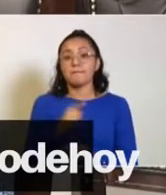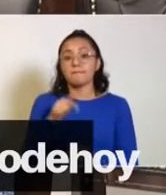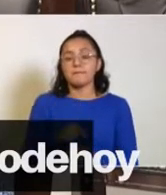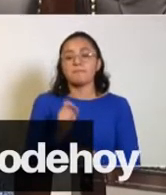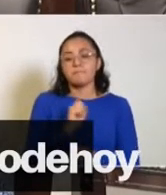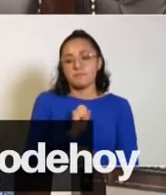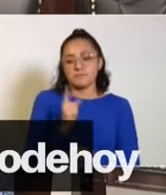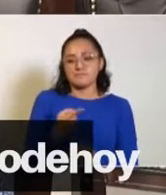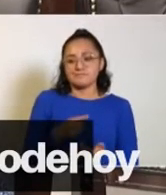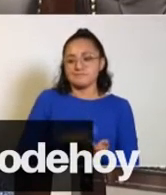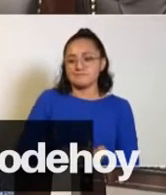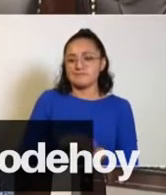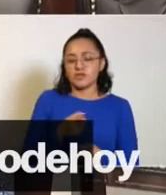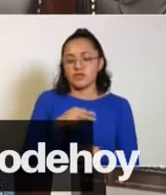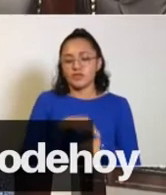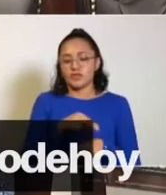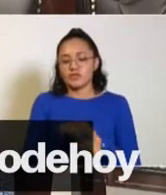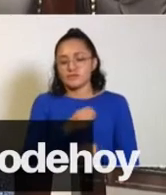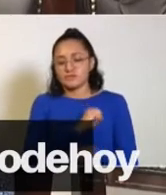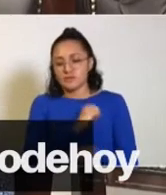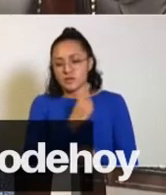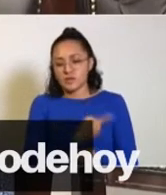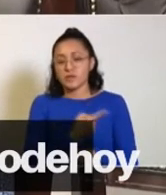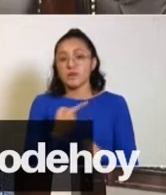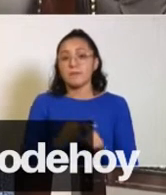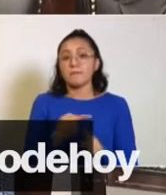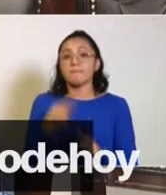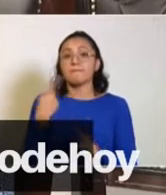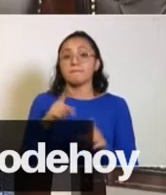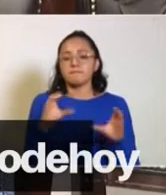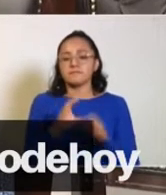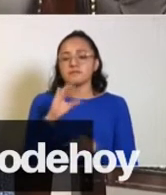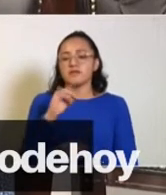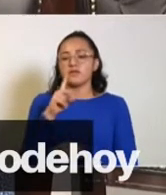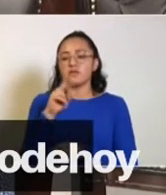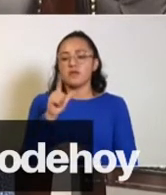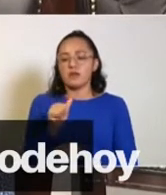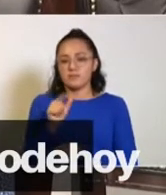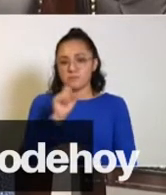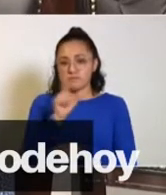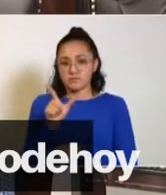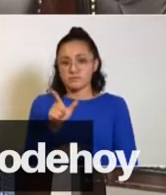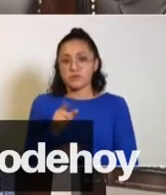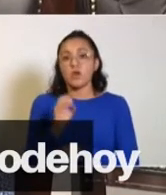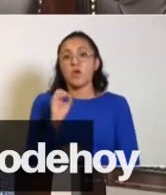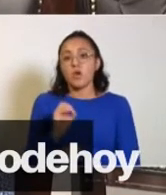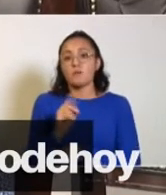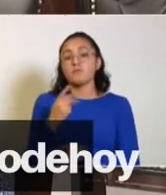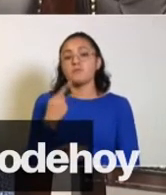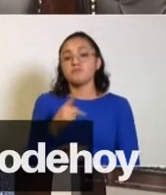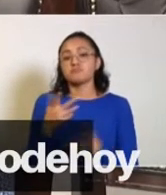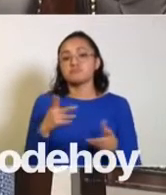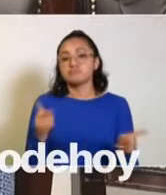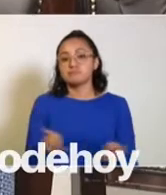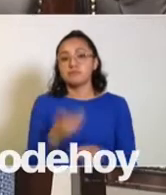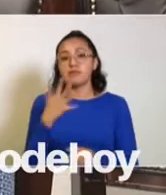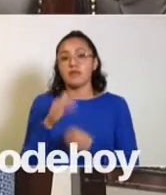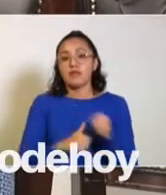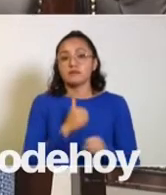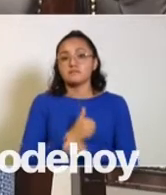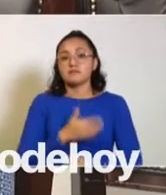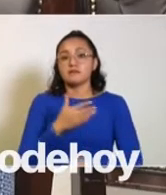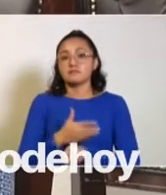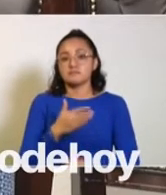profesional de la salud y con la suspensión de su cédula profesional y o licencia comercial por diez años